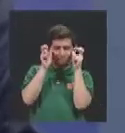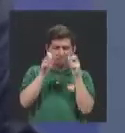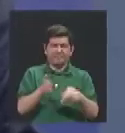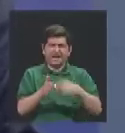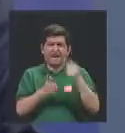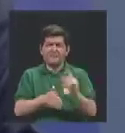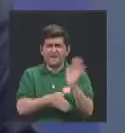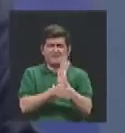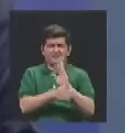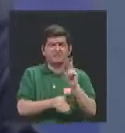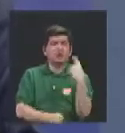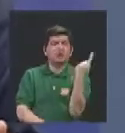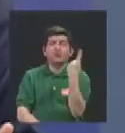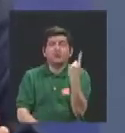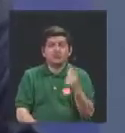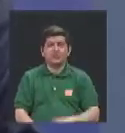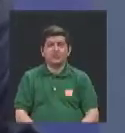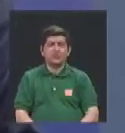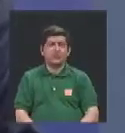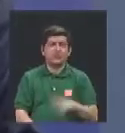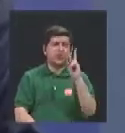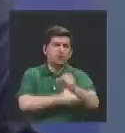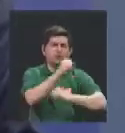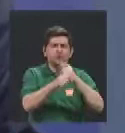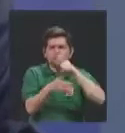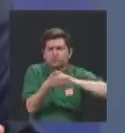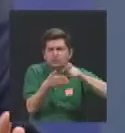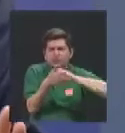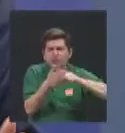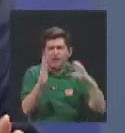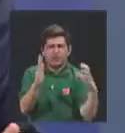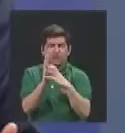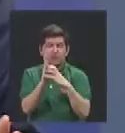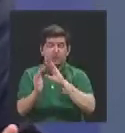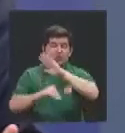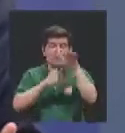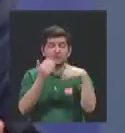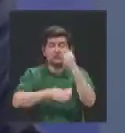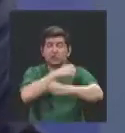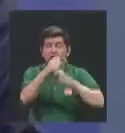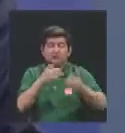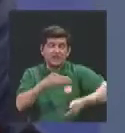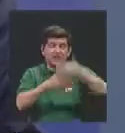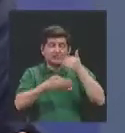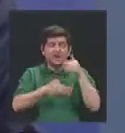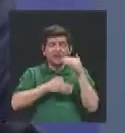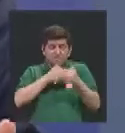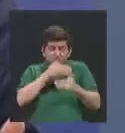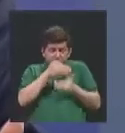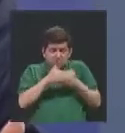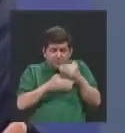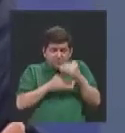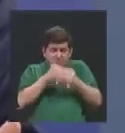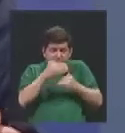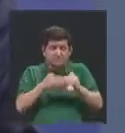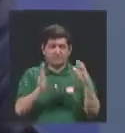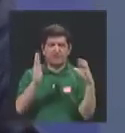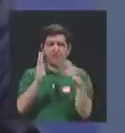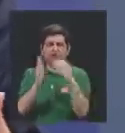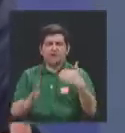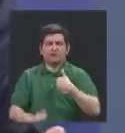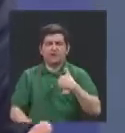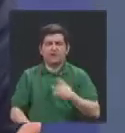apreciarlo. Porque muchas veces una película no son solo 2 años de escritura de un guión, sino que son todos los años que hay antes